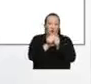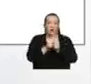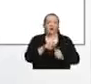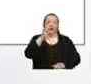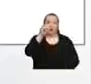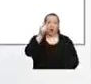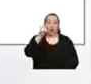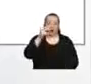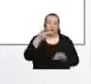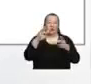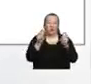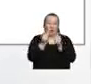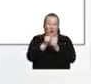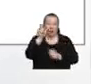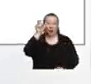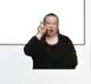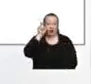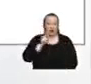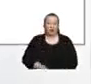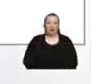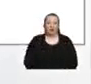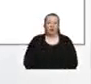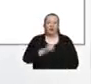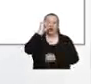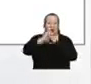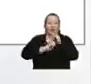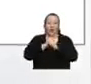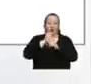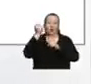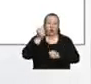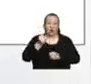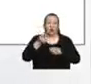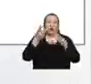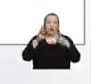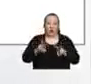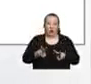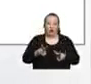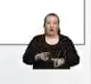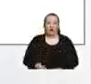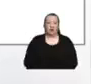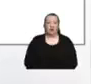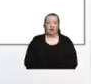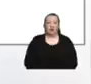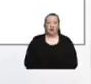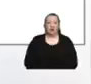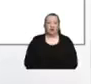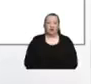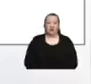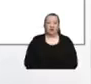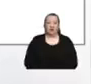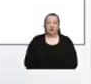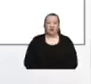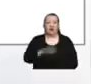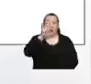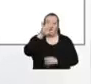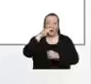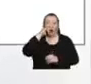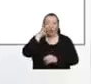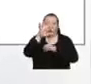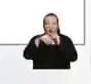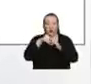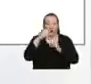pietro ver si generamos lazo y vanessa internacional fundation propiedades de un niño de cinco años puedes sacar las conclusiones